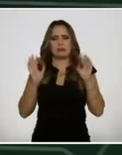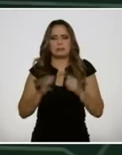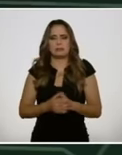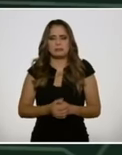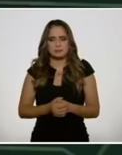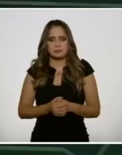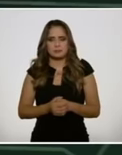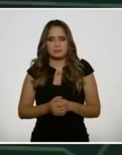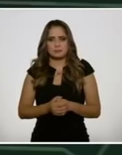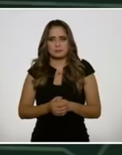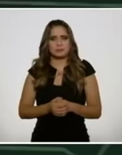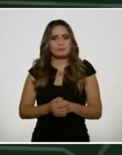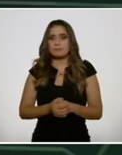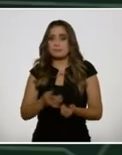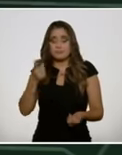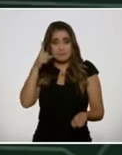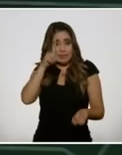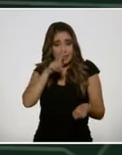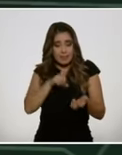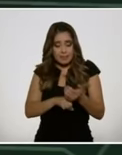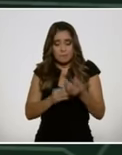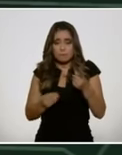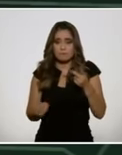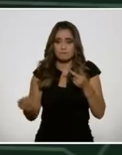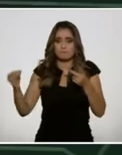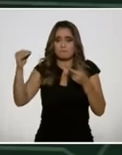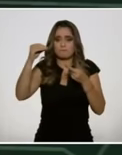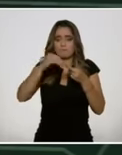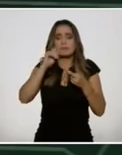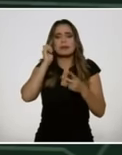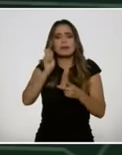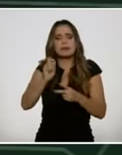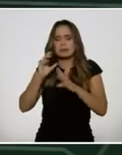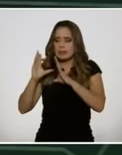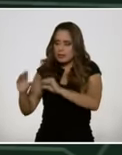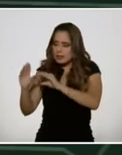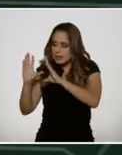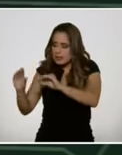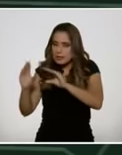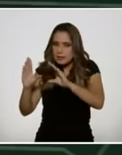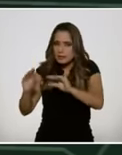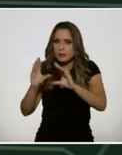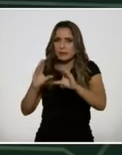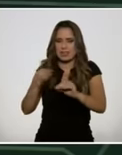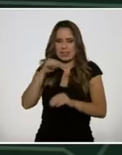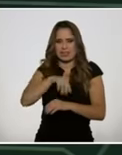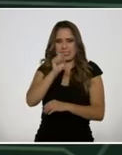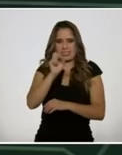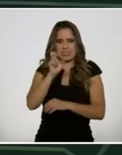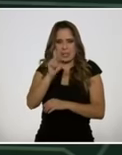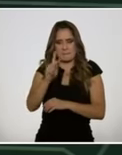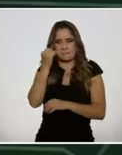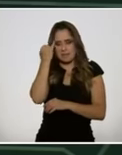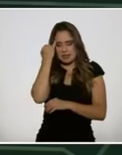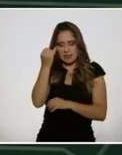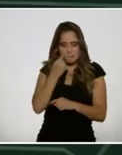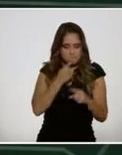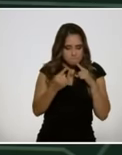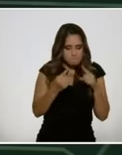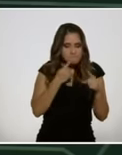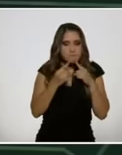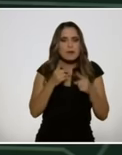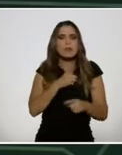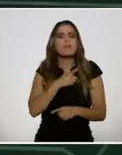práctico, sino que estaba incluida en esa concepción original de la Secretaría de Educación